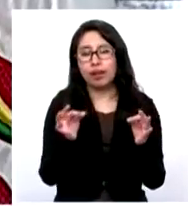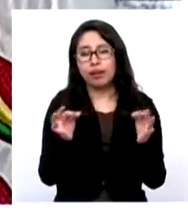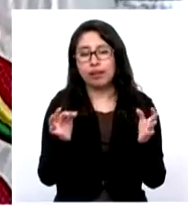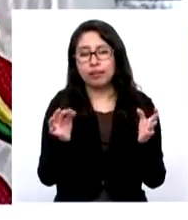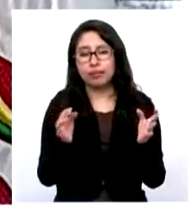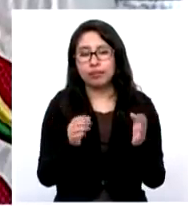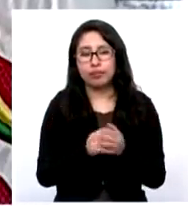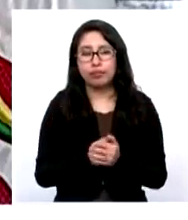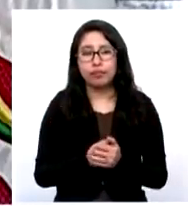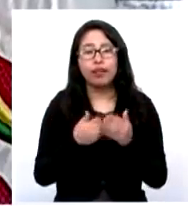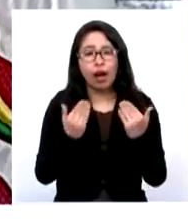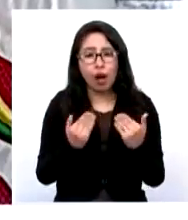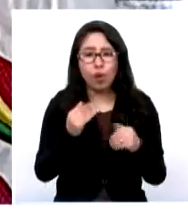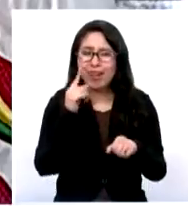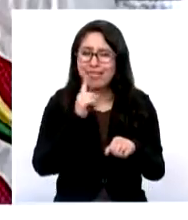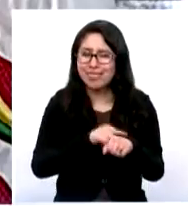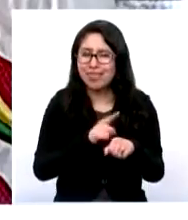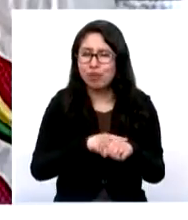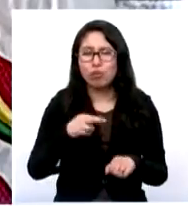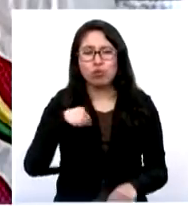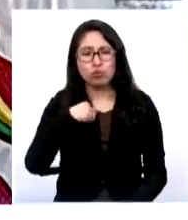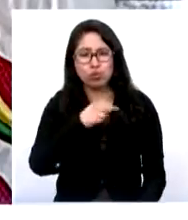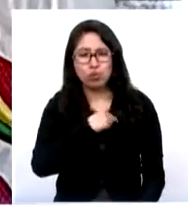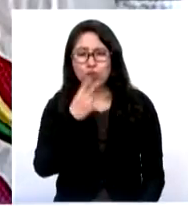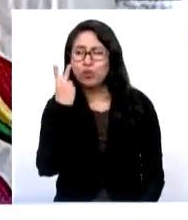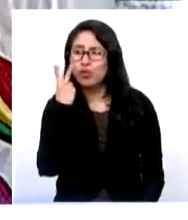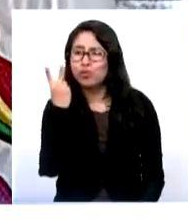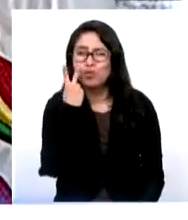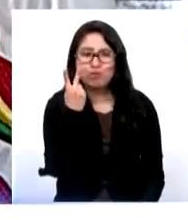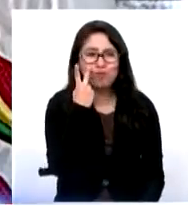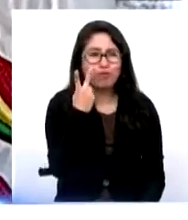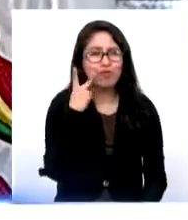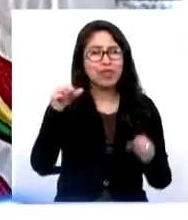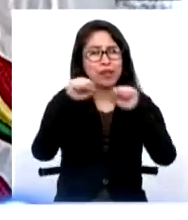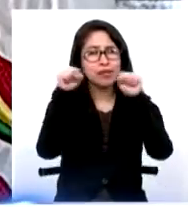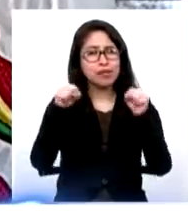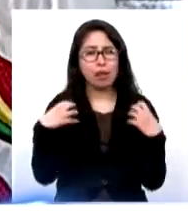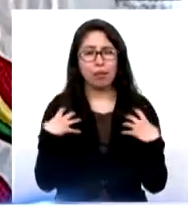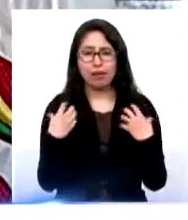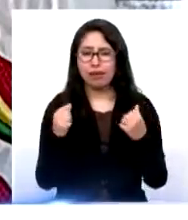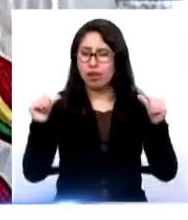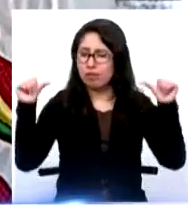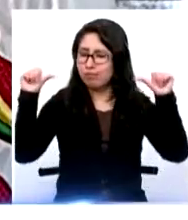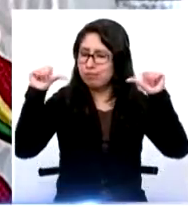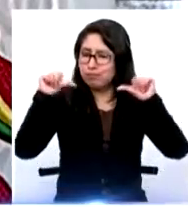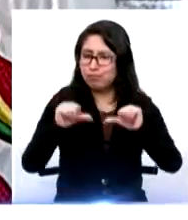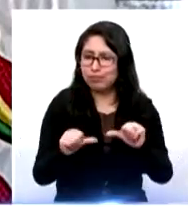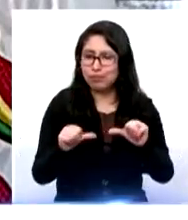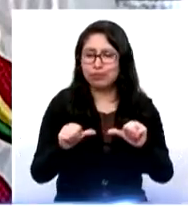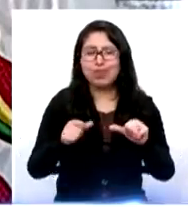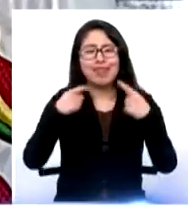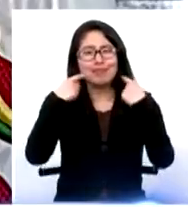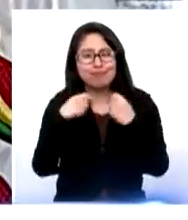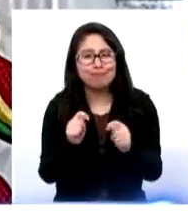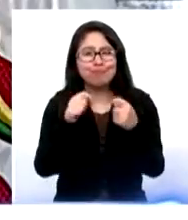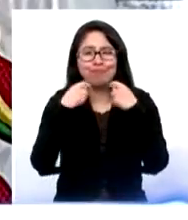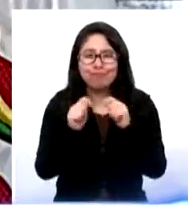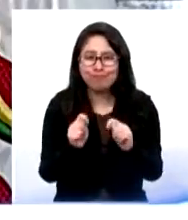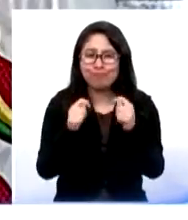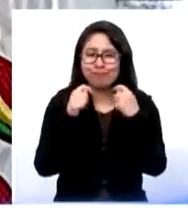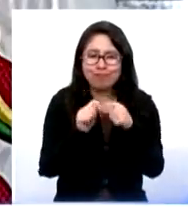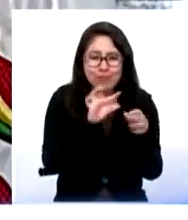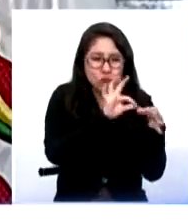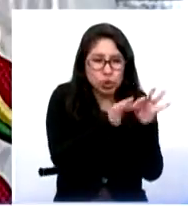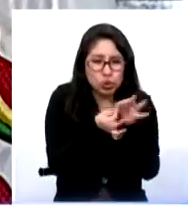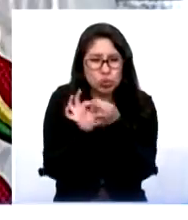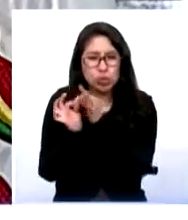bolivianos y que en estos 8 meses estamos tratando de poder mejorarlo con todas las